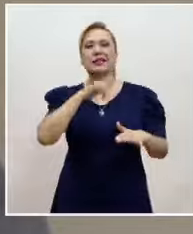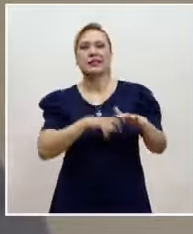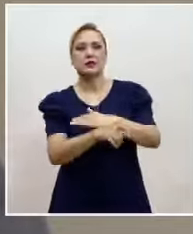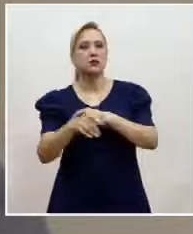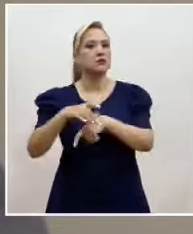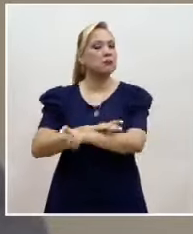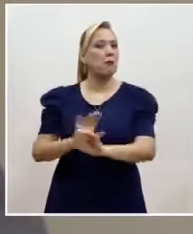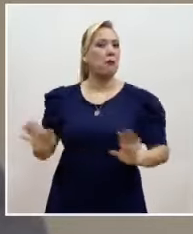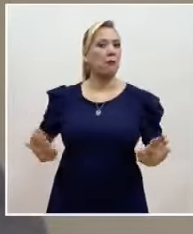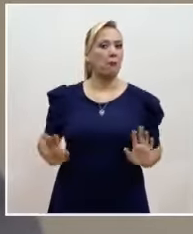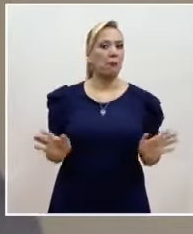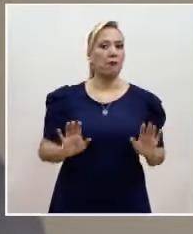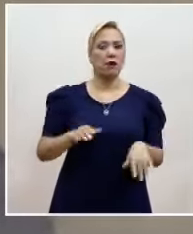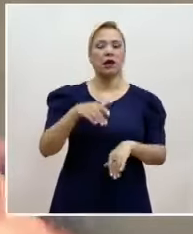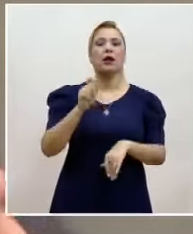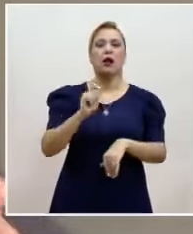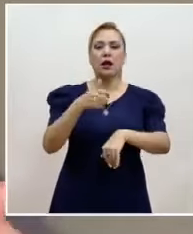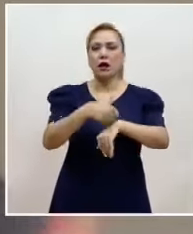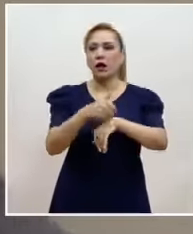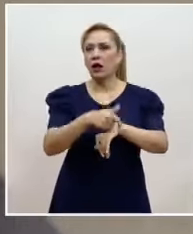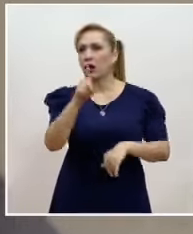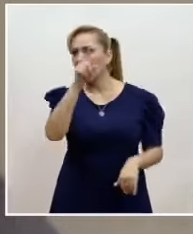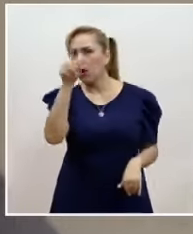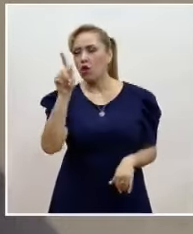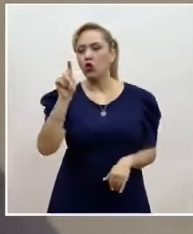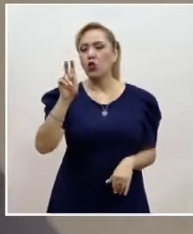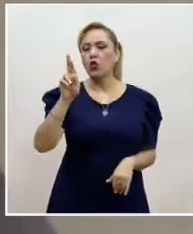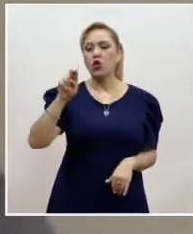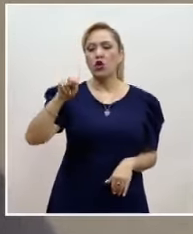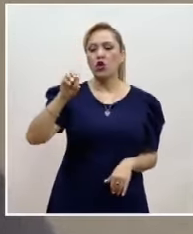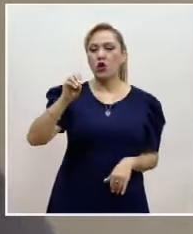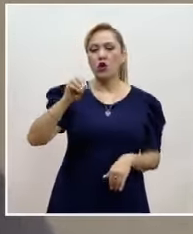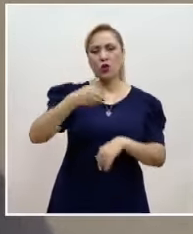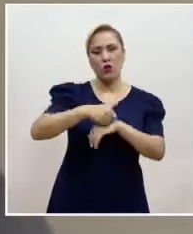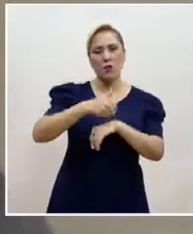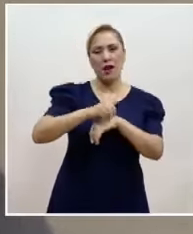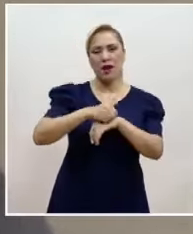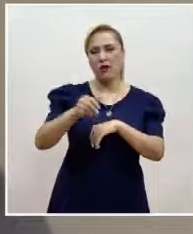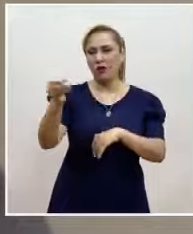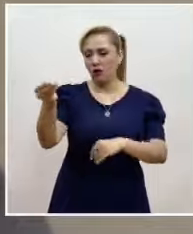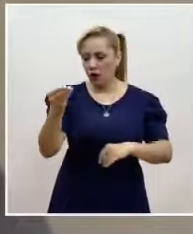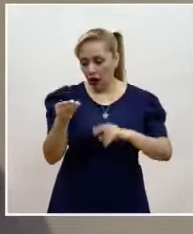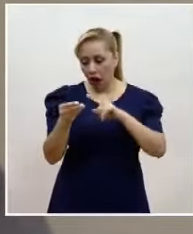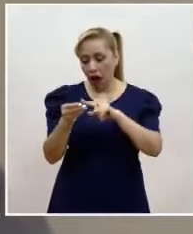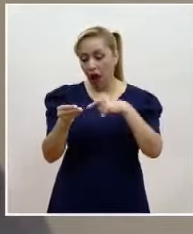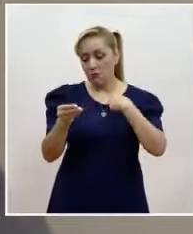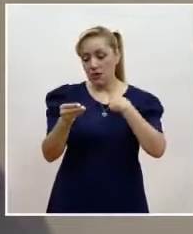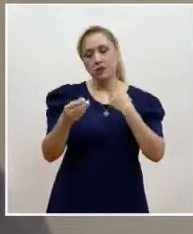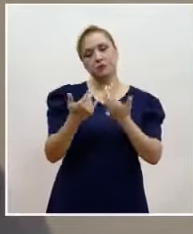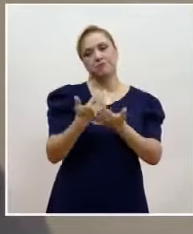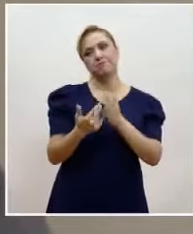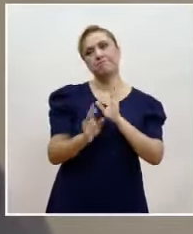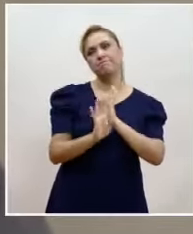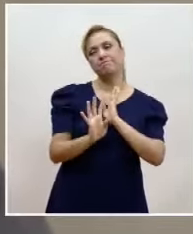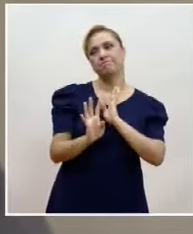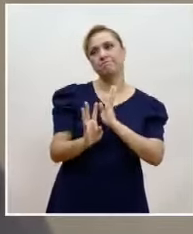ejemplo, el sistema de turnos, que se demostró en Latinoamérica, al menos hay estudios específicos de Colombia, cómo se llegó a